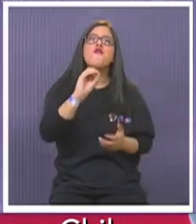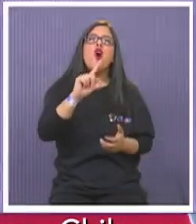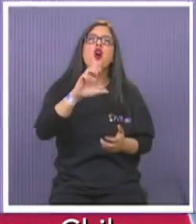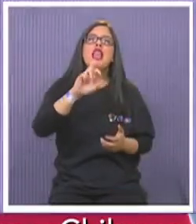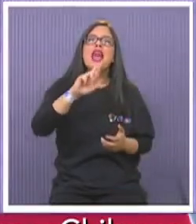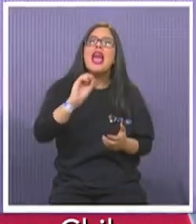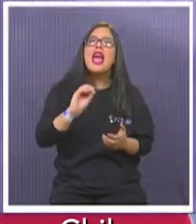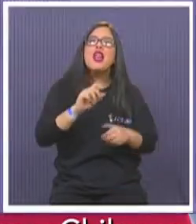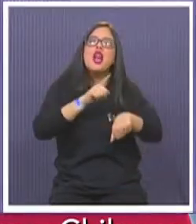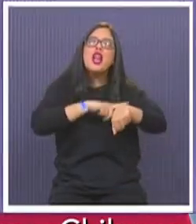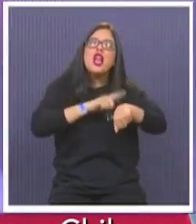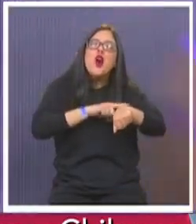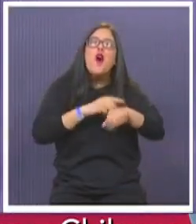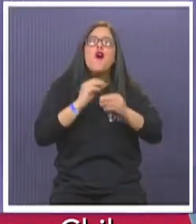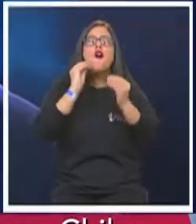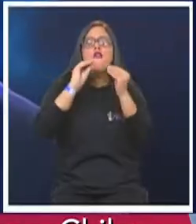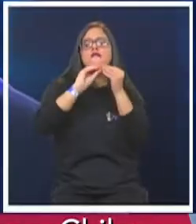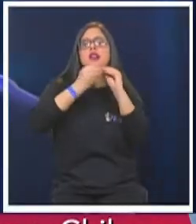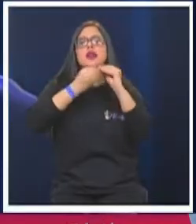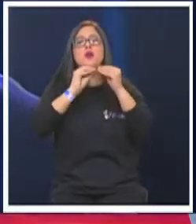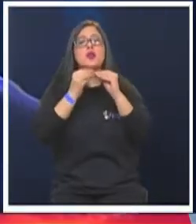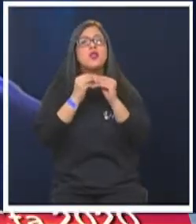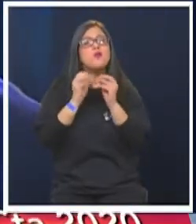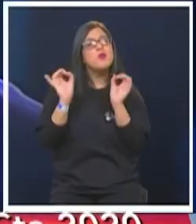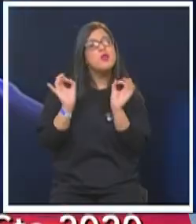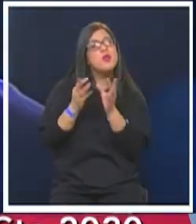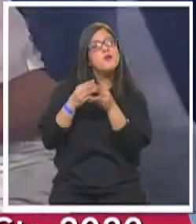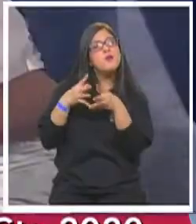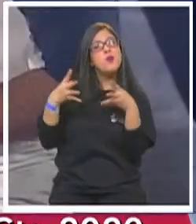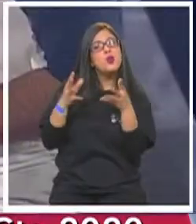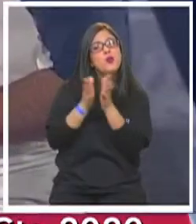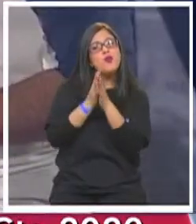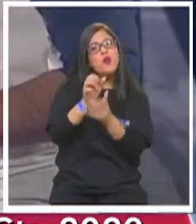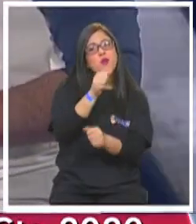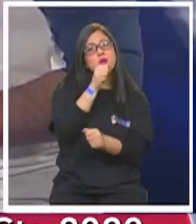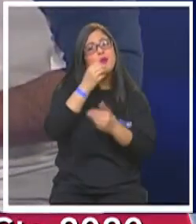Bésame Mucho. ¿Será mucho Lucho, digo yo, pedir eso, por favor? ¿Ah?